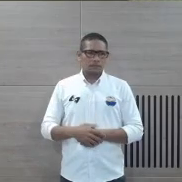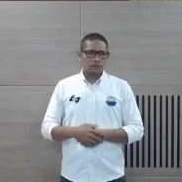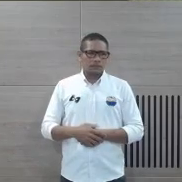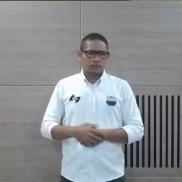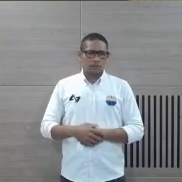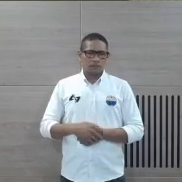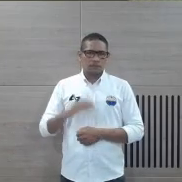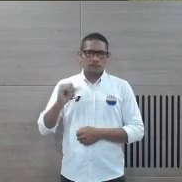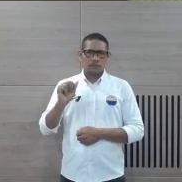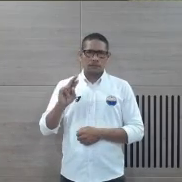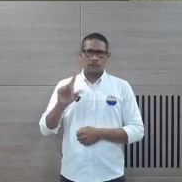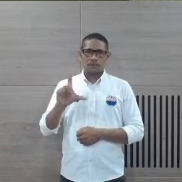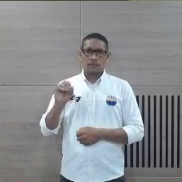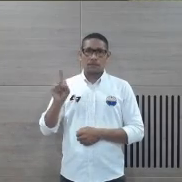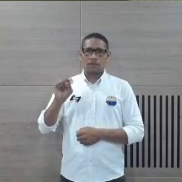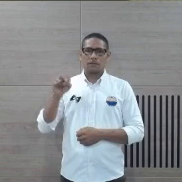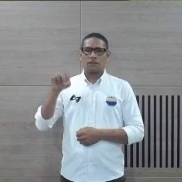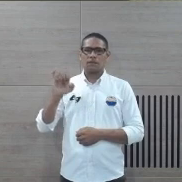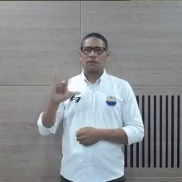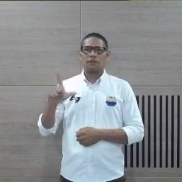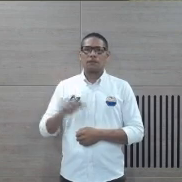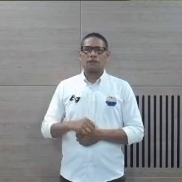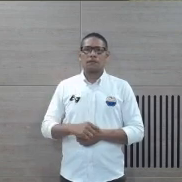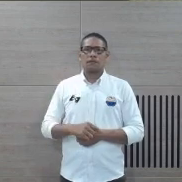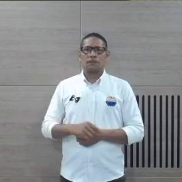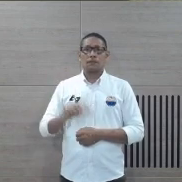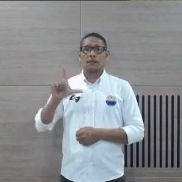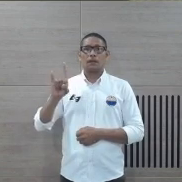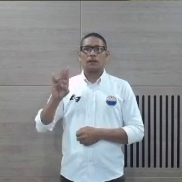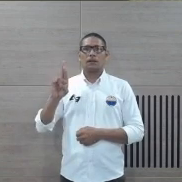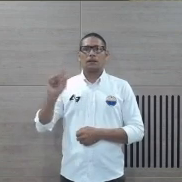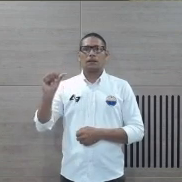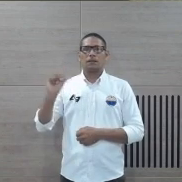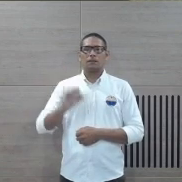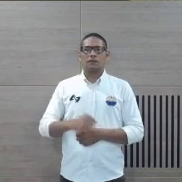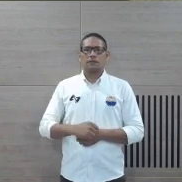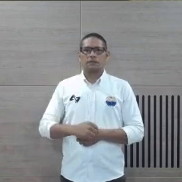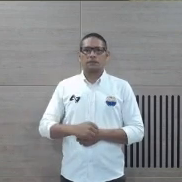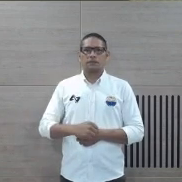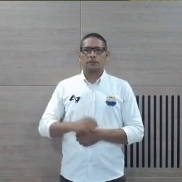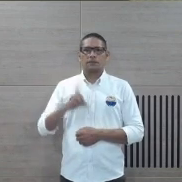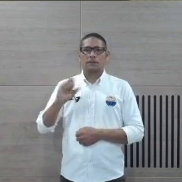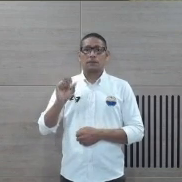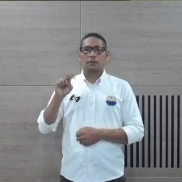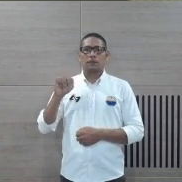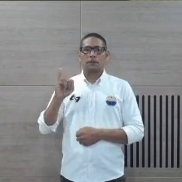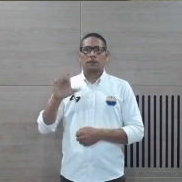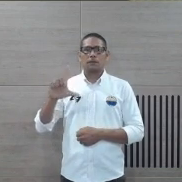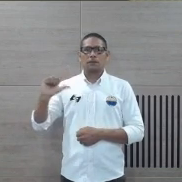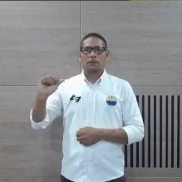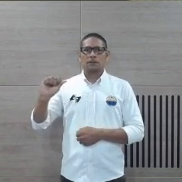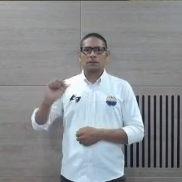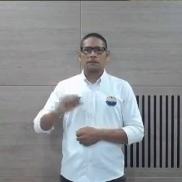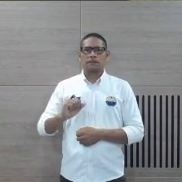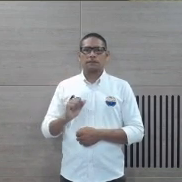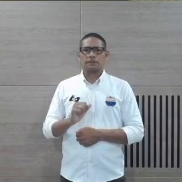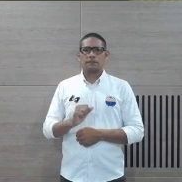Velázquez. Laura Patricia Charriz Alvarado. Daniela Judith Charriz Caballero. María de la Cruz